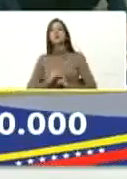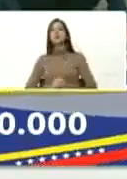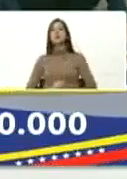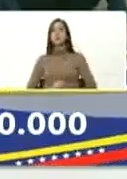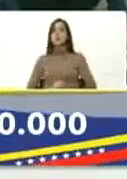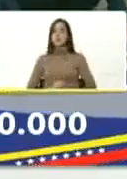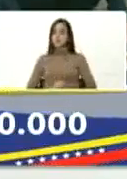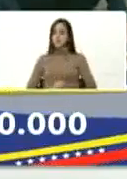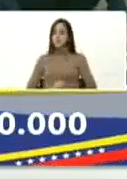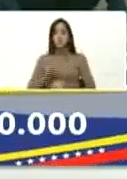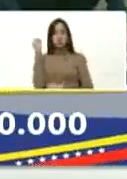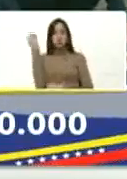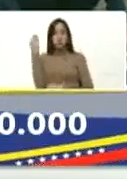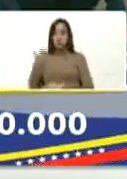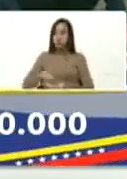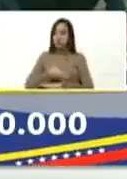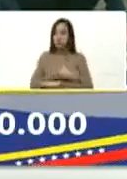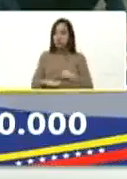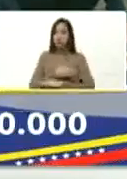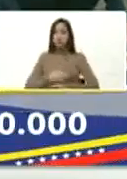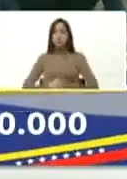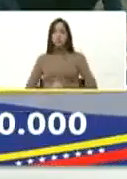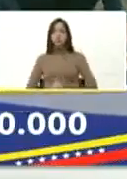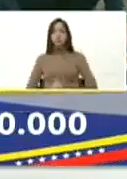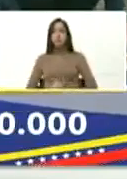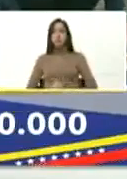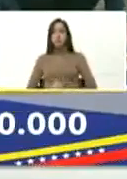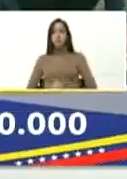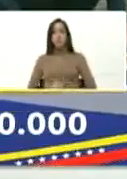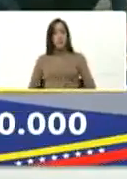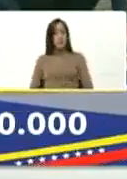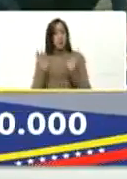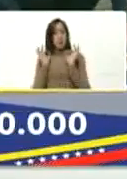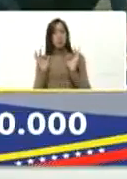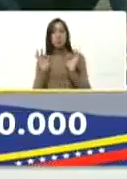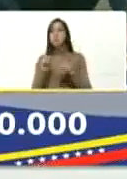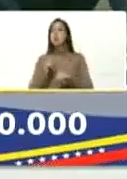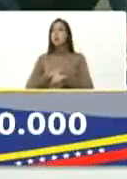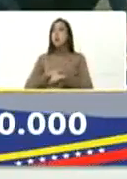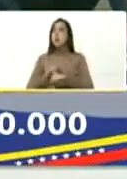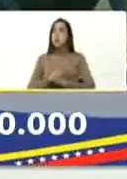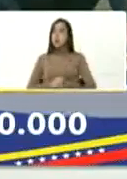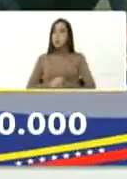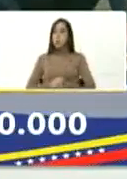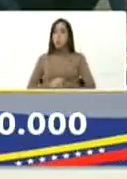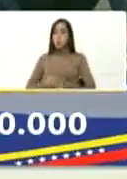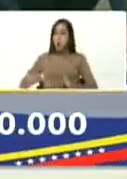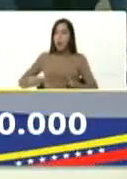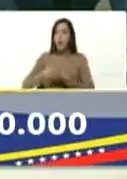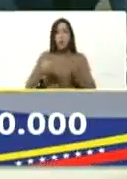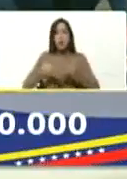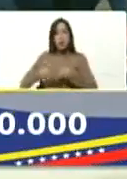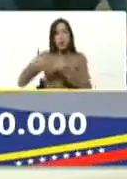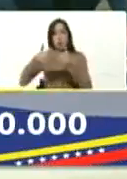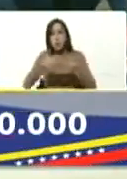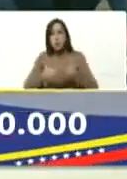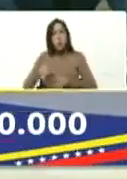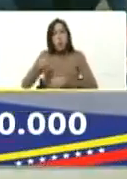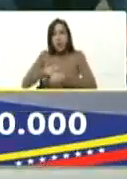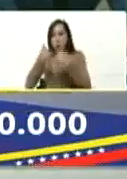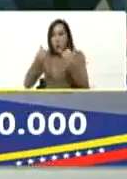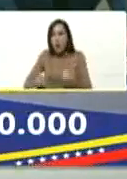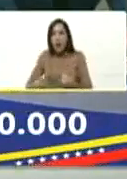Las palabras que has dado. Y precisamente en tiempos de agresión imperialista, de agresión